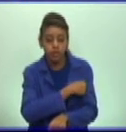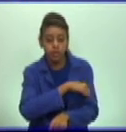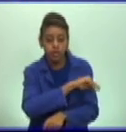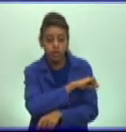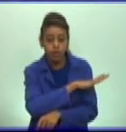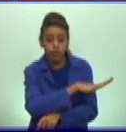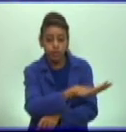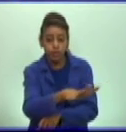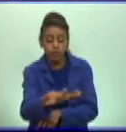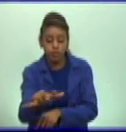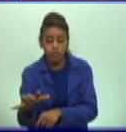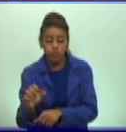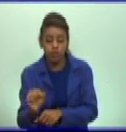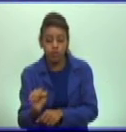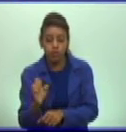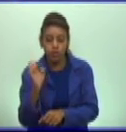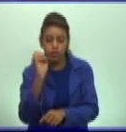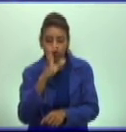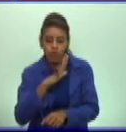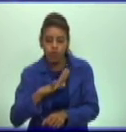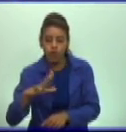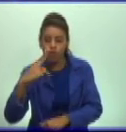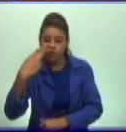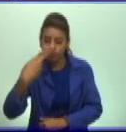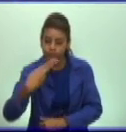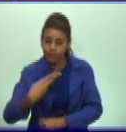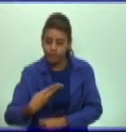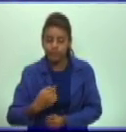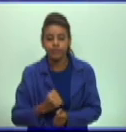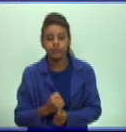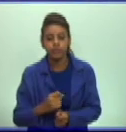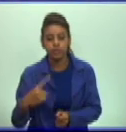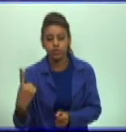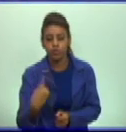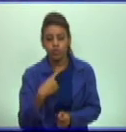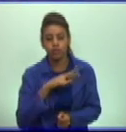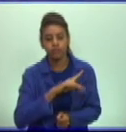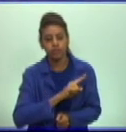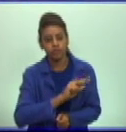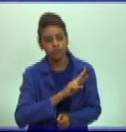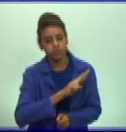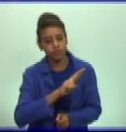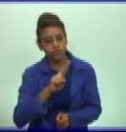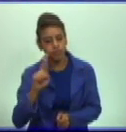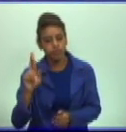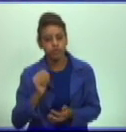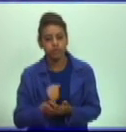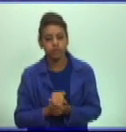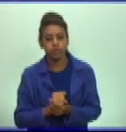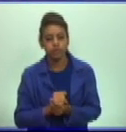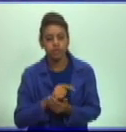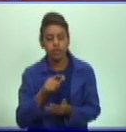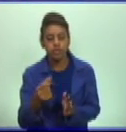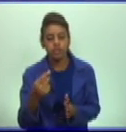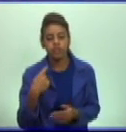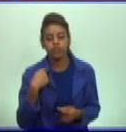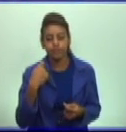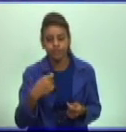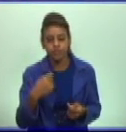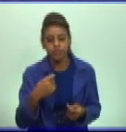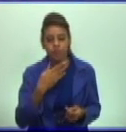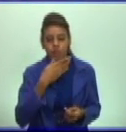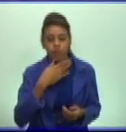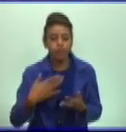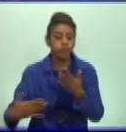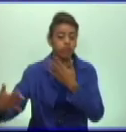y por esa obra humanitaria de nuestra revolución. Así lo demostraron los jóvenes de